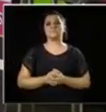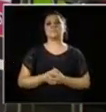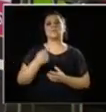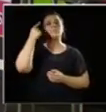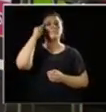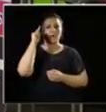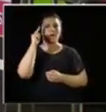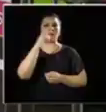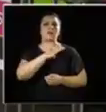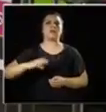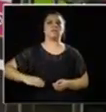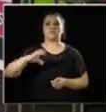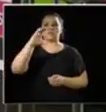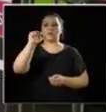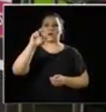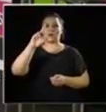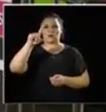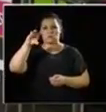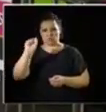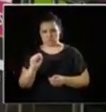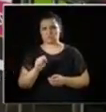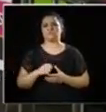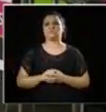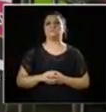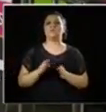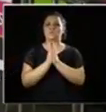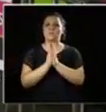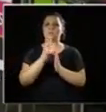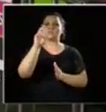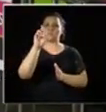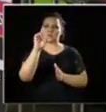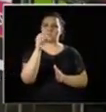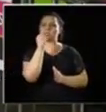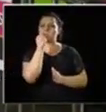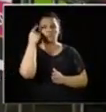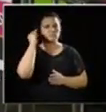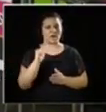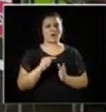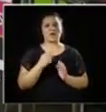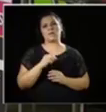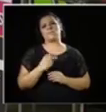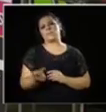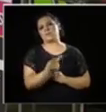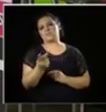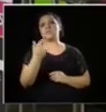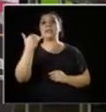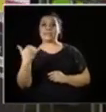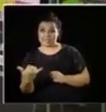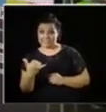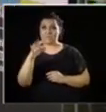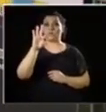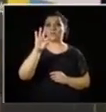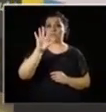al candidato Carlos Alberto León García. Tiene, por favor, 30 segundos para hacer la pregunta y 45 segundos